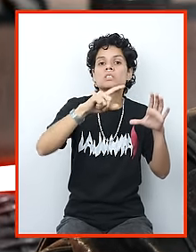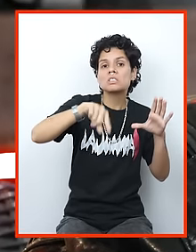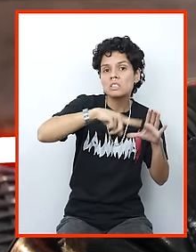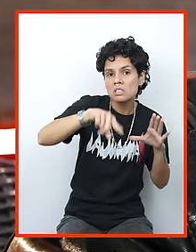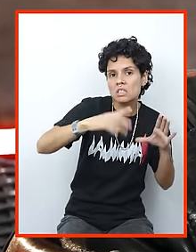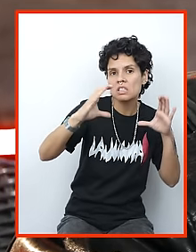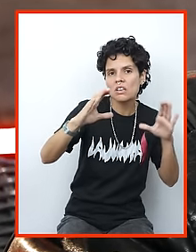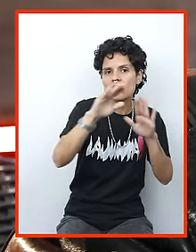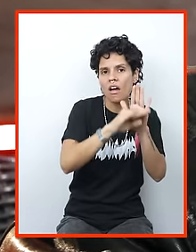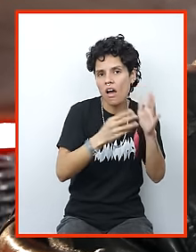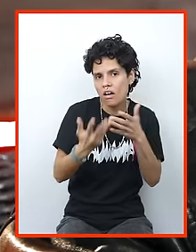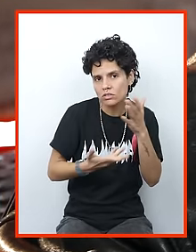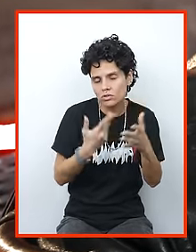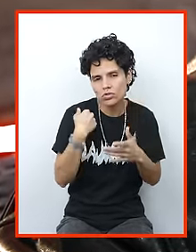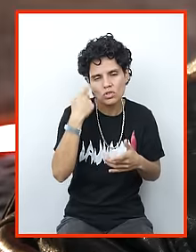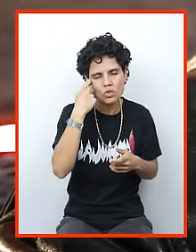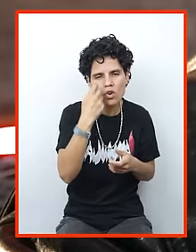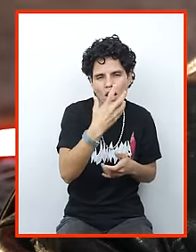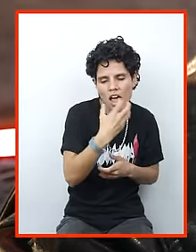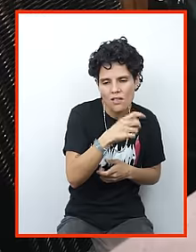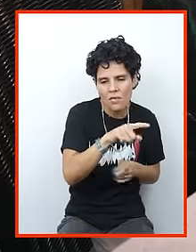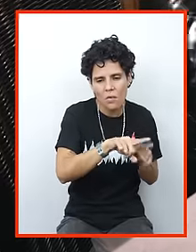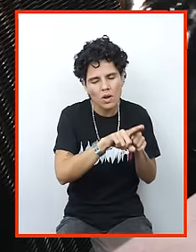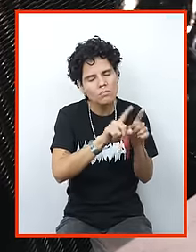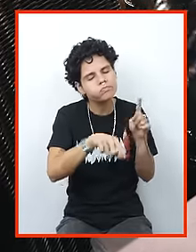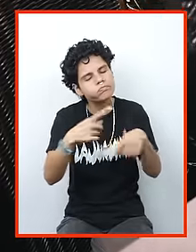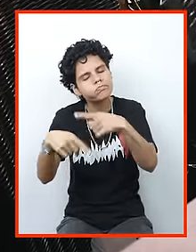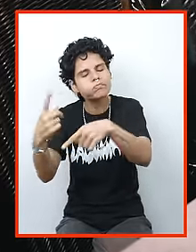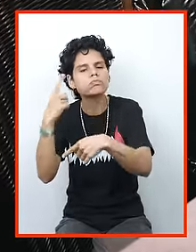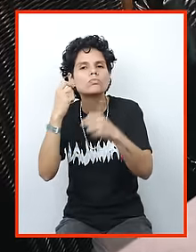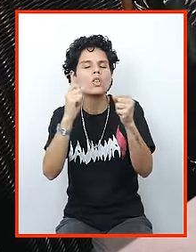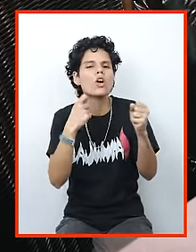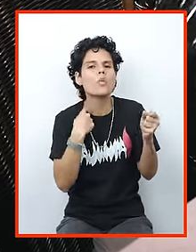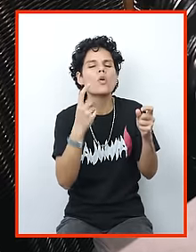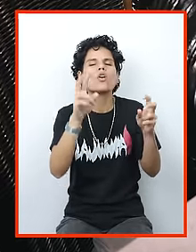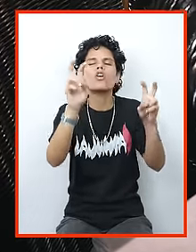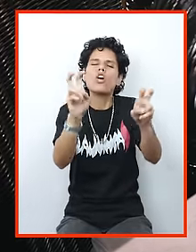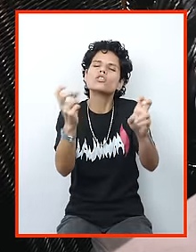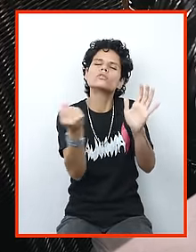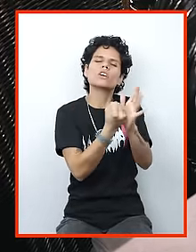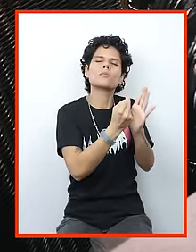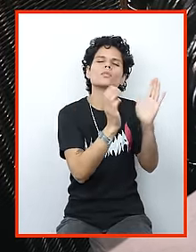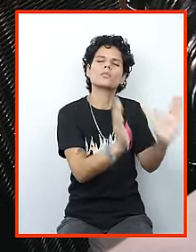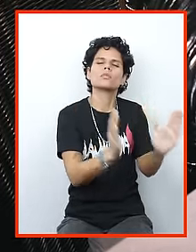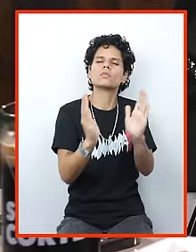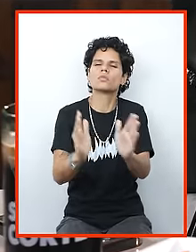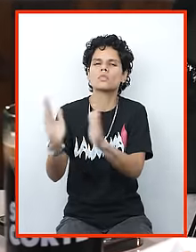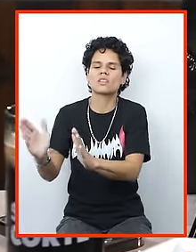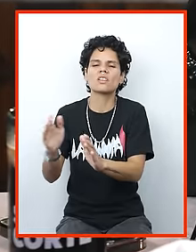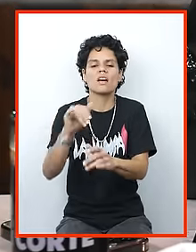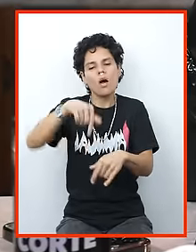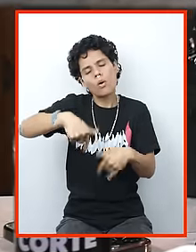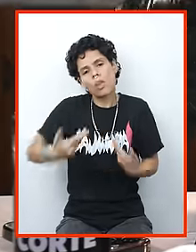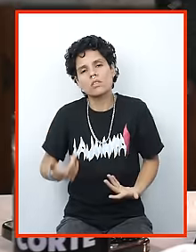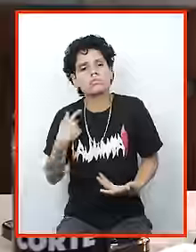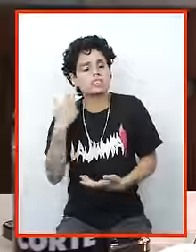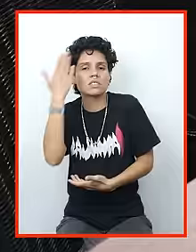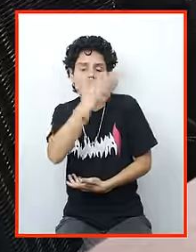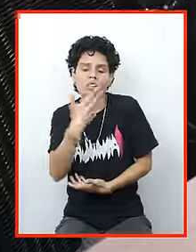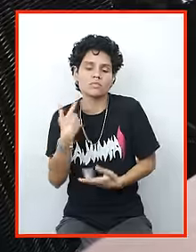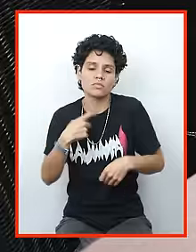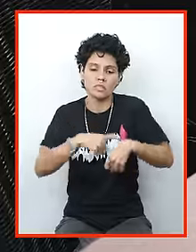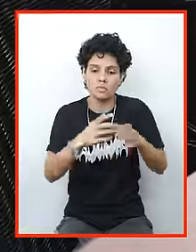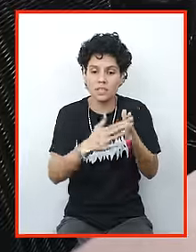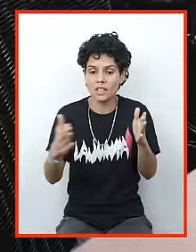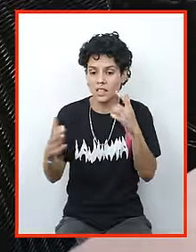y como que ha funcionado acá. La gente le gustó mucho. ¿Tú eres bueno para tatuarte? Tu concepto musical, tu... porque creo que en el primero te tatuaste todas